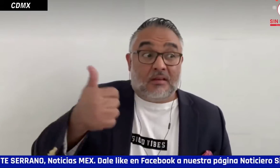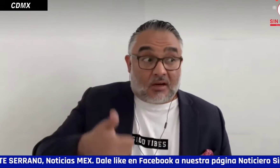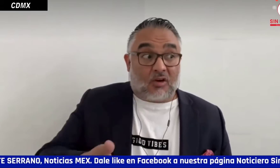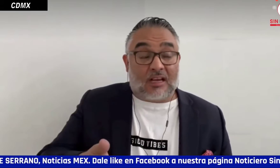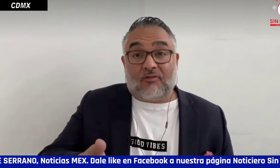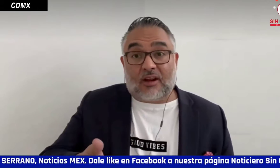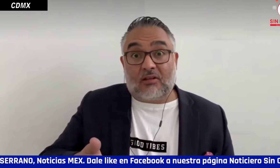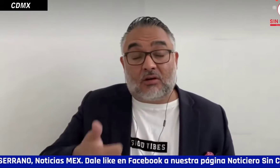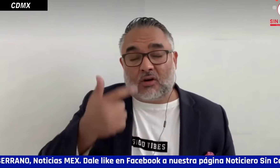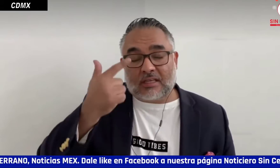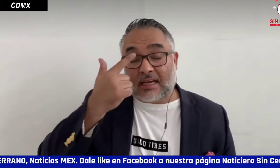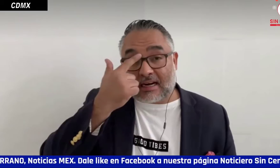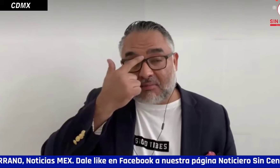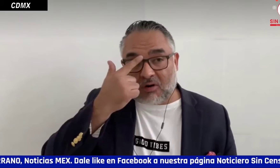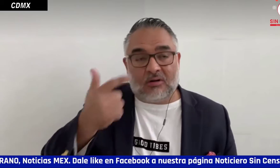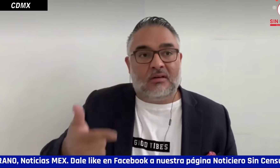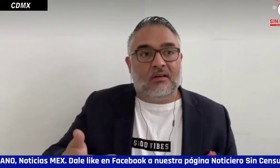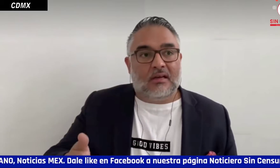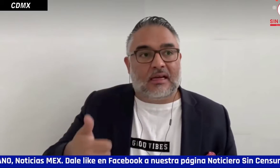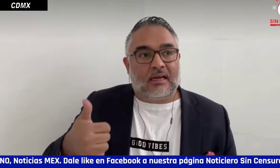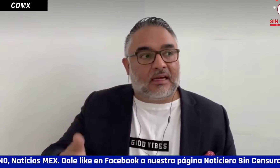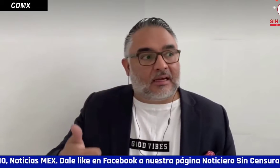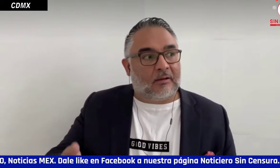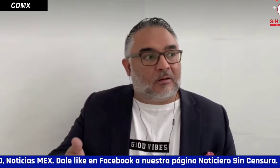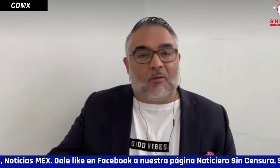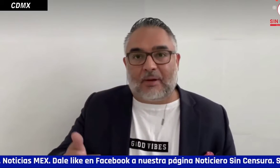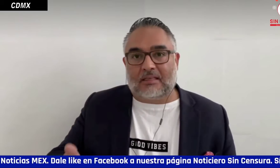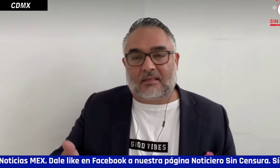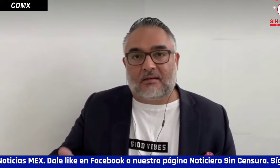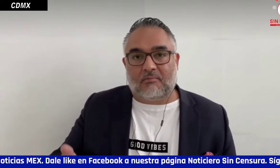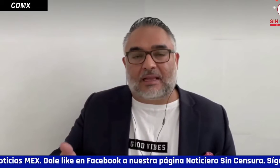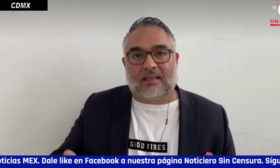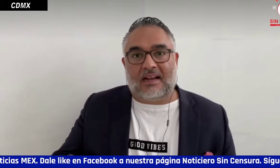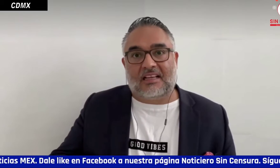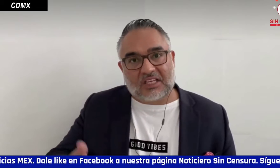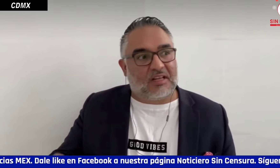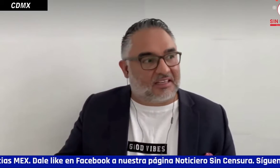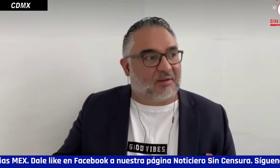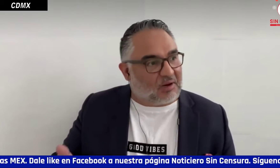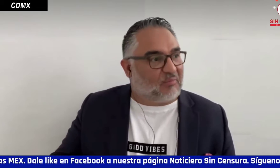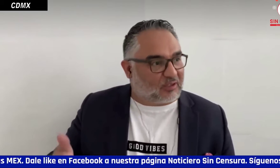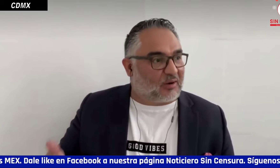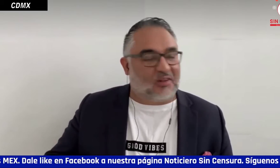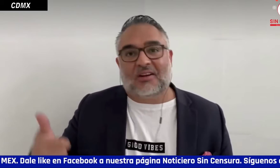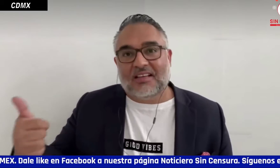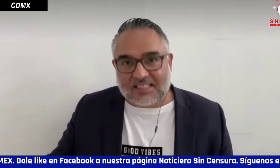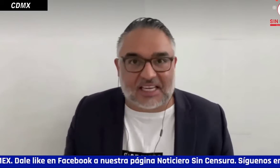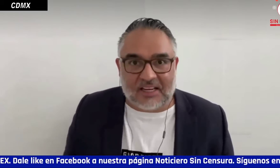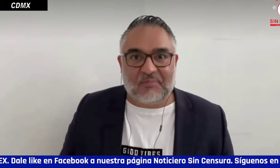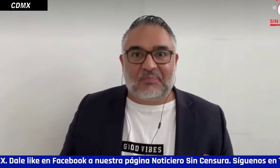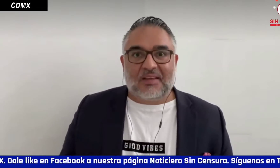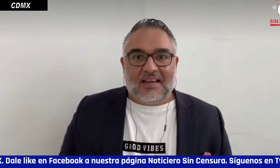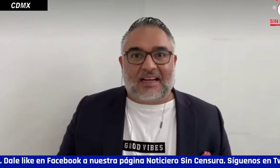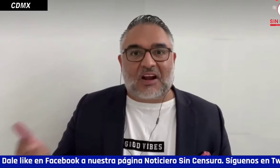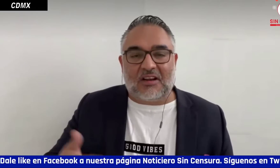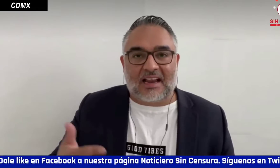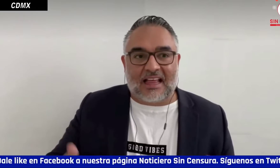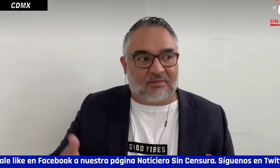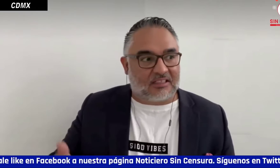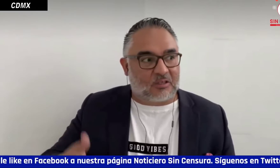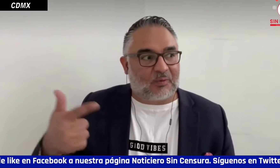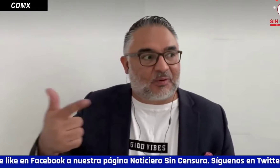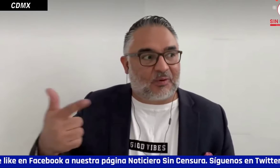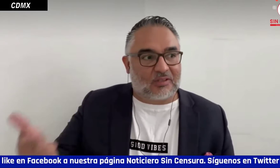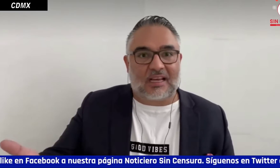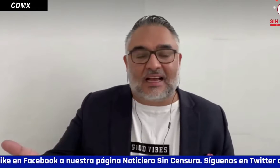qué? José Ramón López Beltrán es hijo de Andrés Manuel López Obrador, sí. Caroline